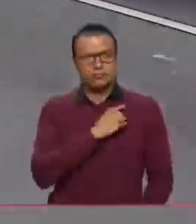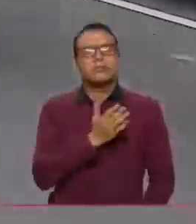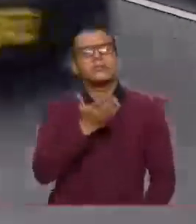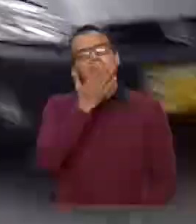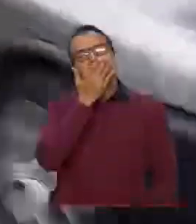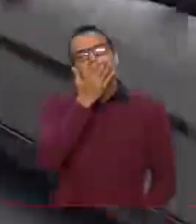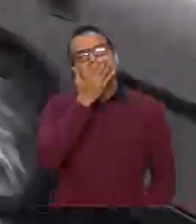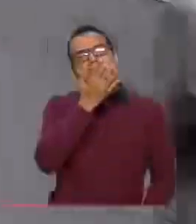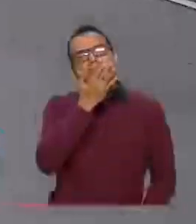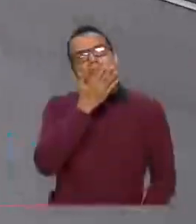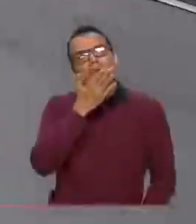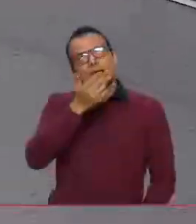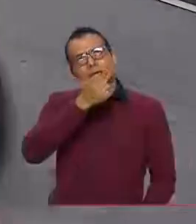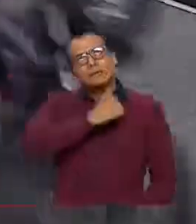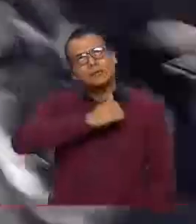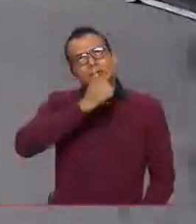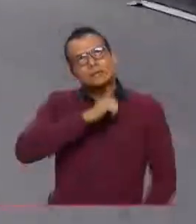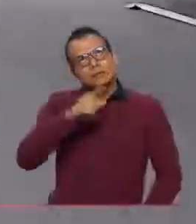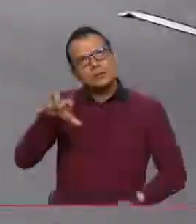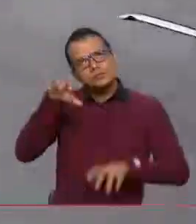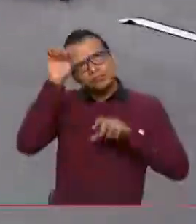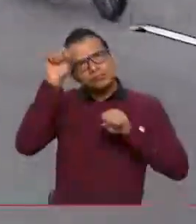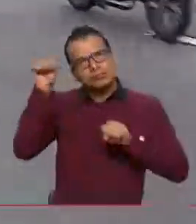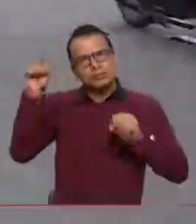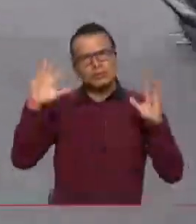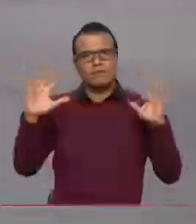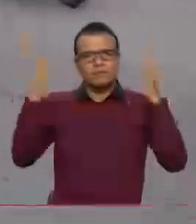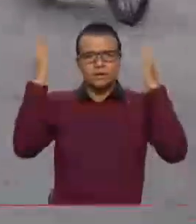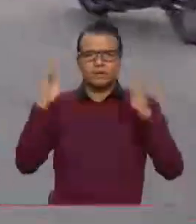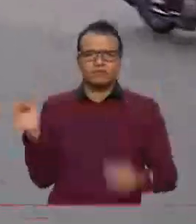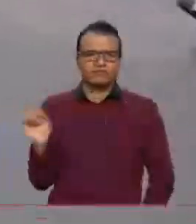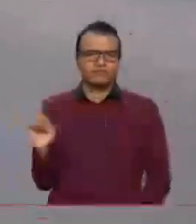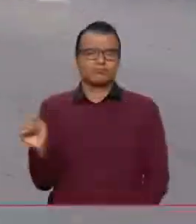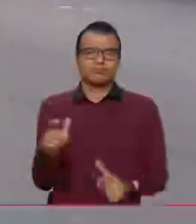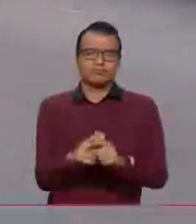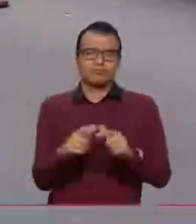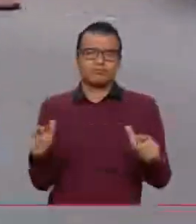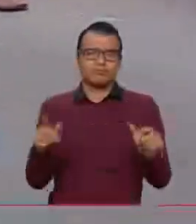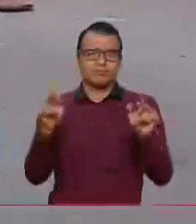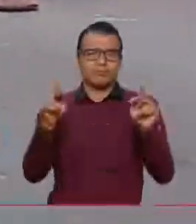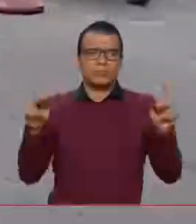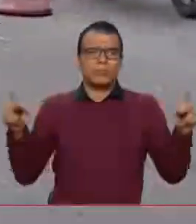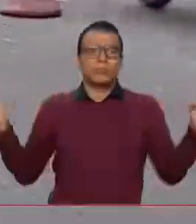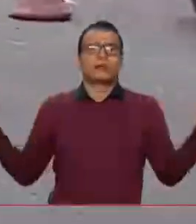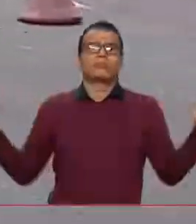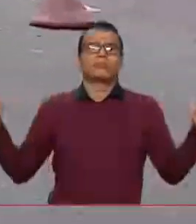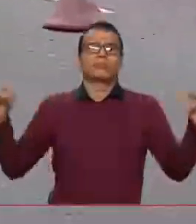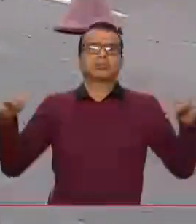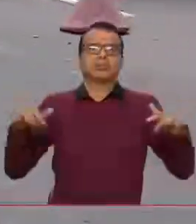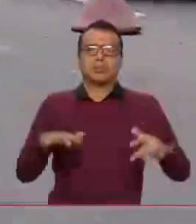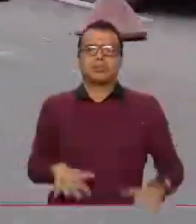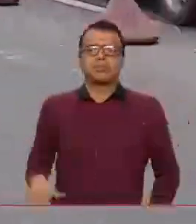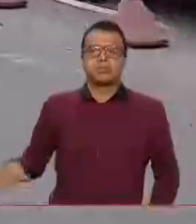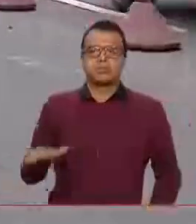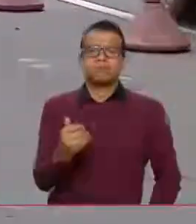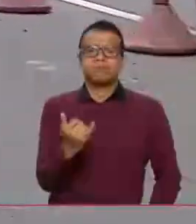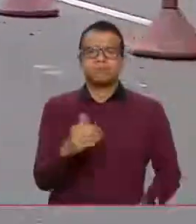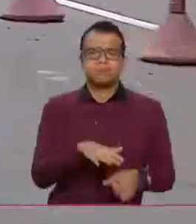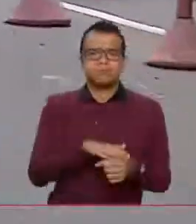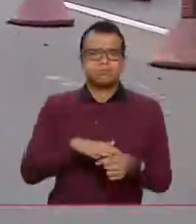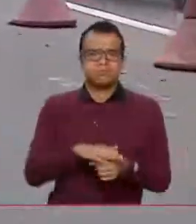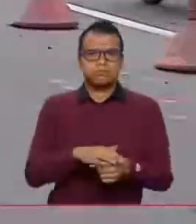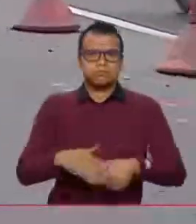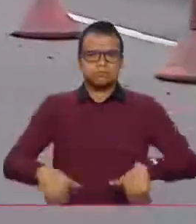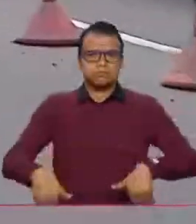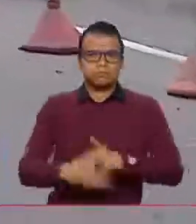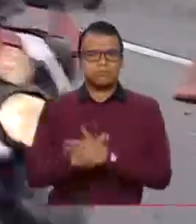capacitada para poder hacerlo. Son miles de visitantes que vienen a un barrio que no tiene vías, no tiene calles. Es el